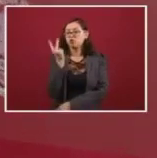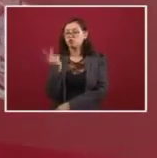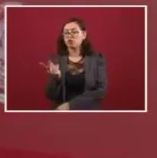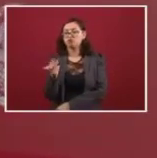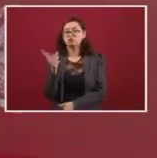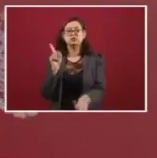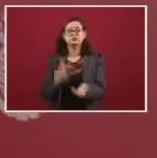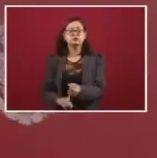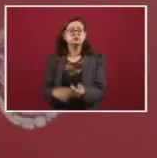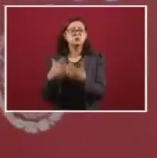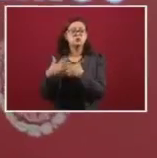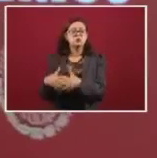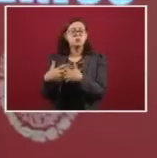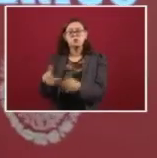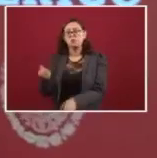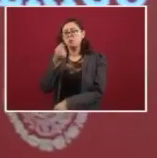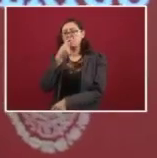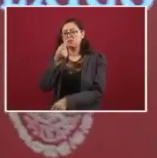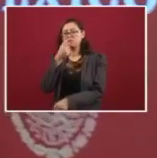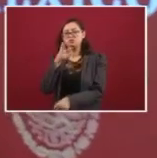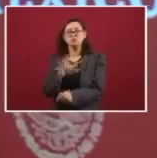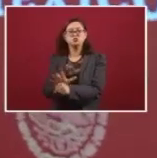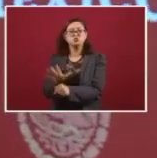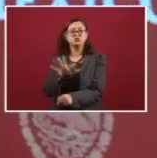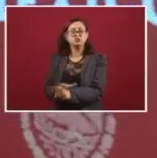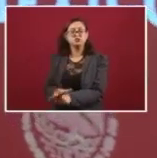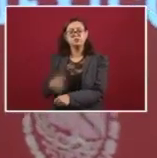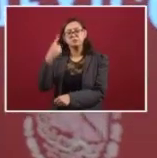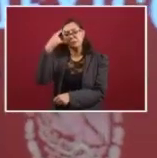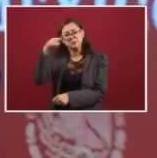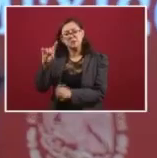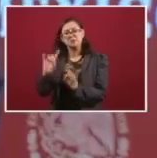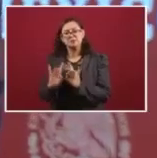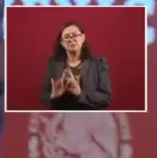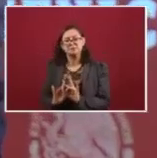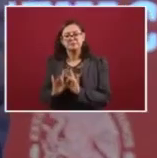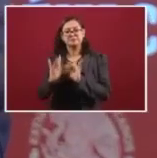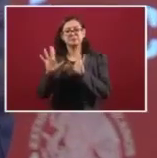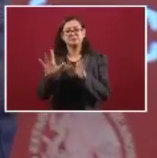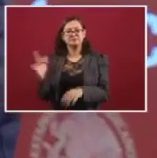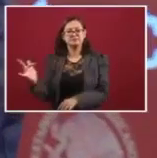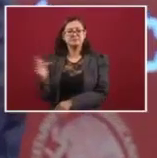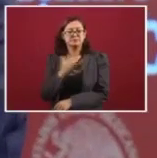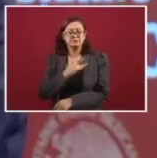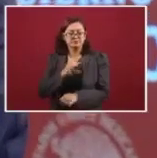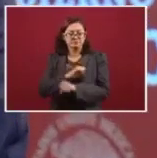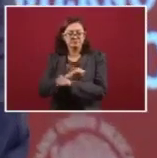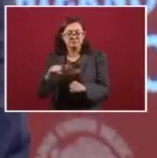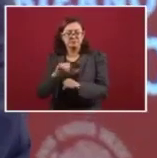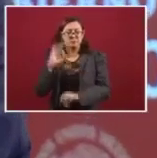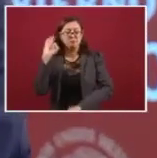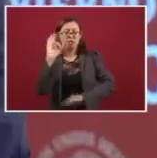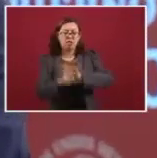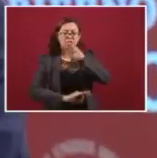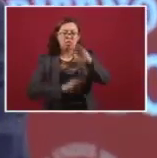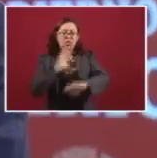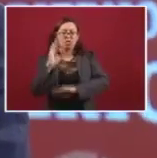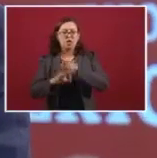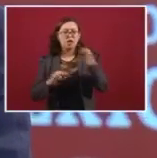hay equipo y medicina para atender a infartados.